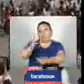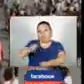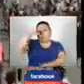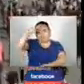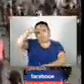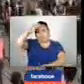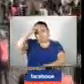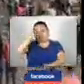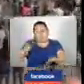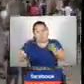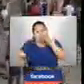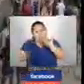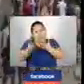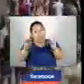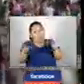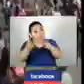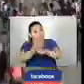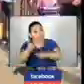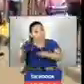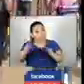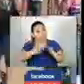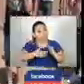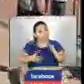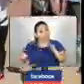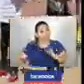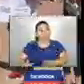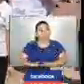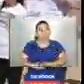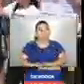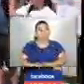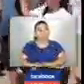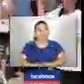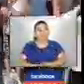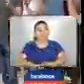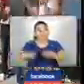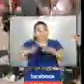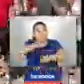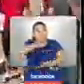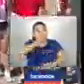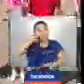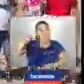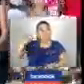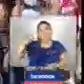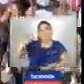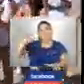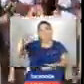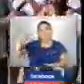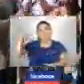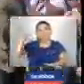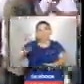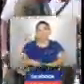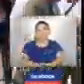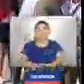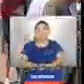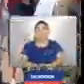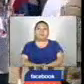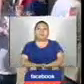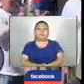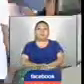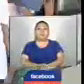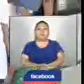el cambio de timón de la Casa Blanca sobre Cuba. Jorge Agobián, Voz de América, Washington.